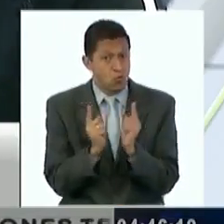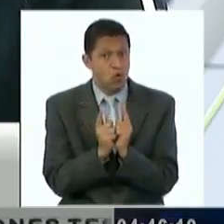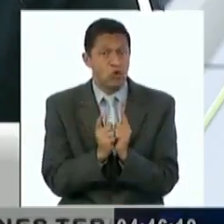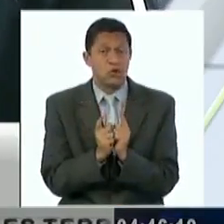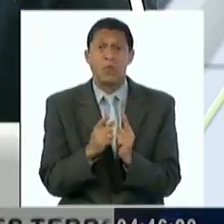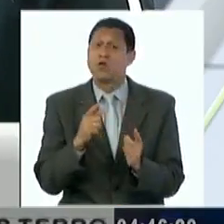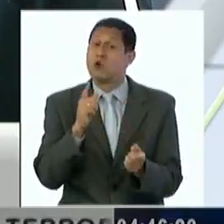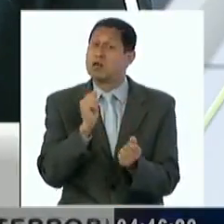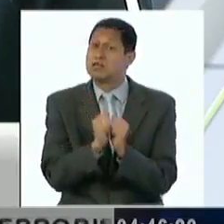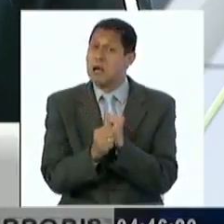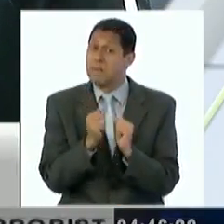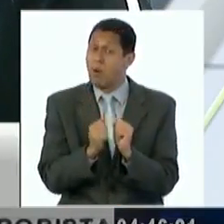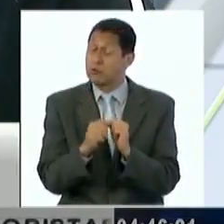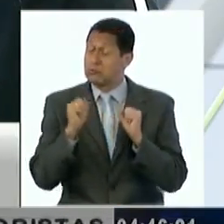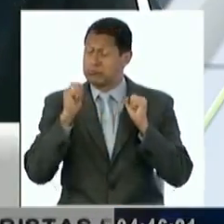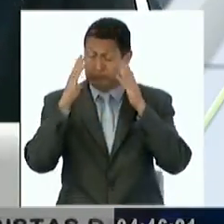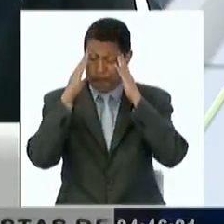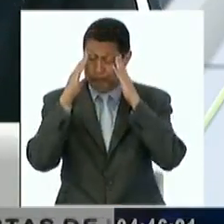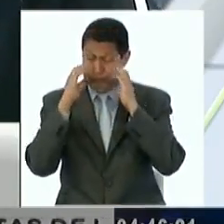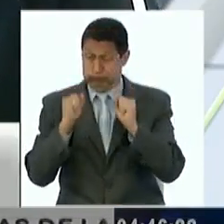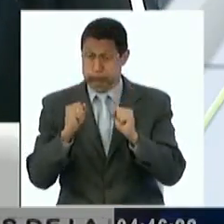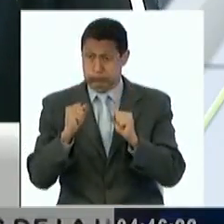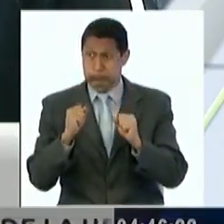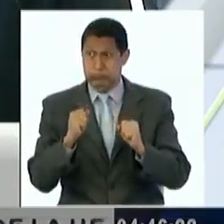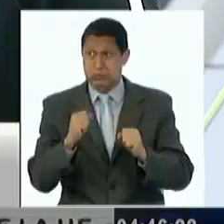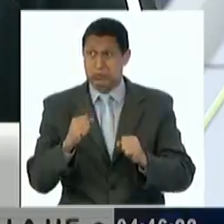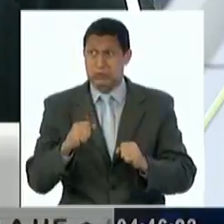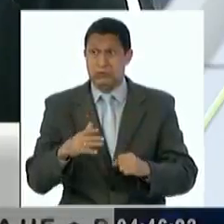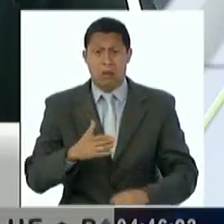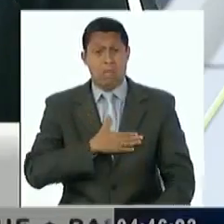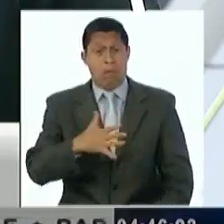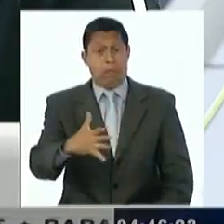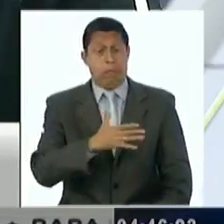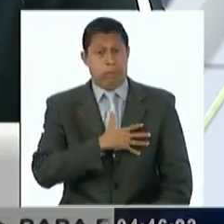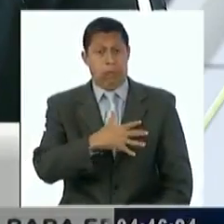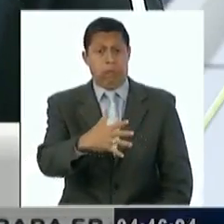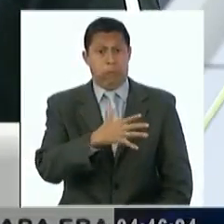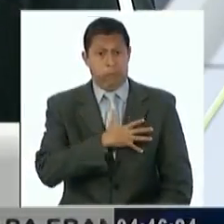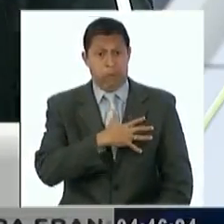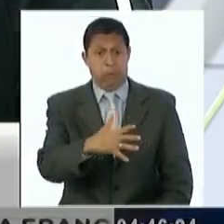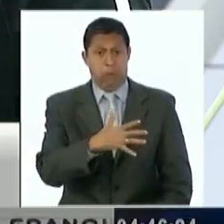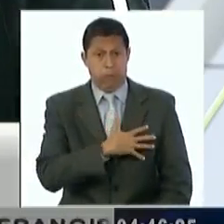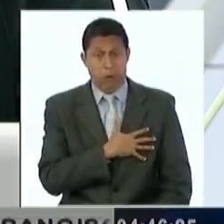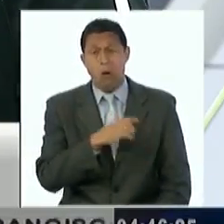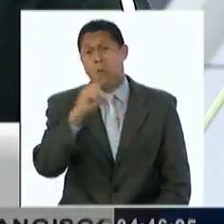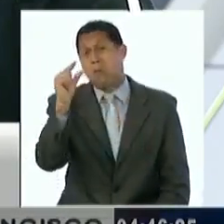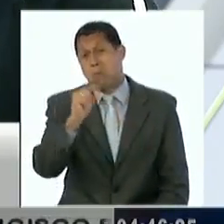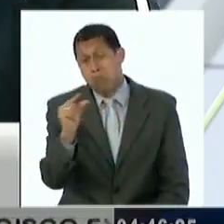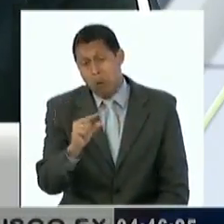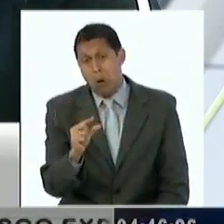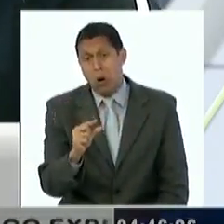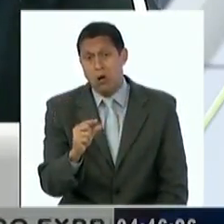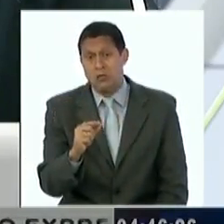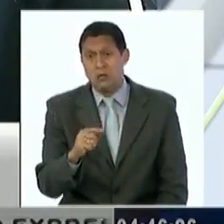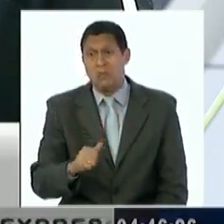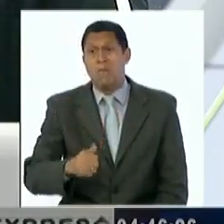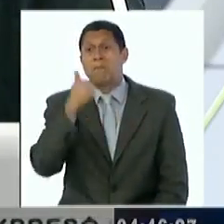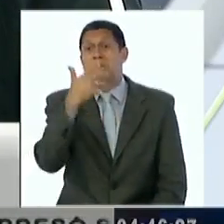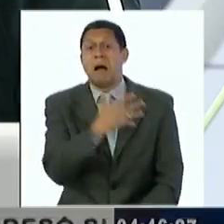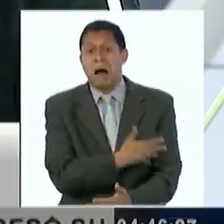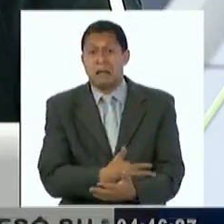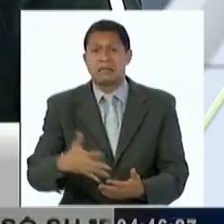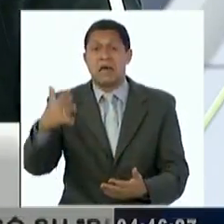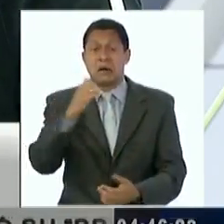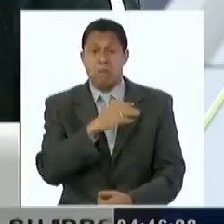deportista de alta competencia de poder tiene una bradicardia sino sano ya tiene una frecuencia cardiaca muy baja porque bombean más sangre por